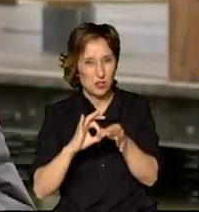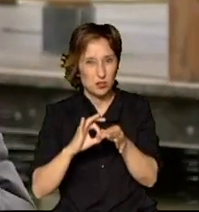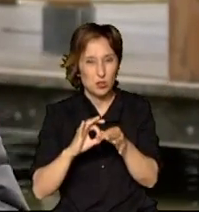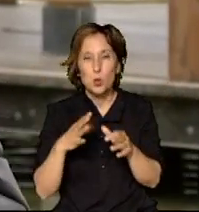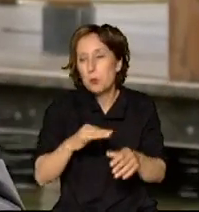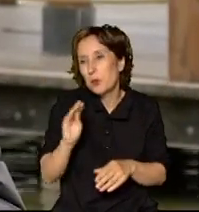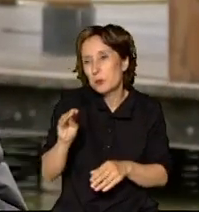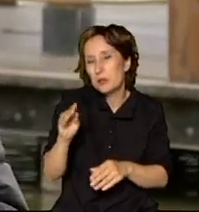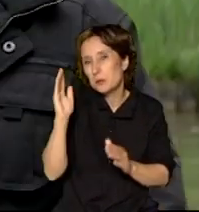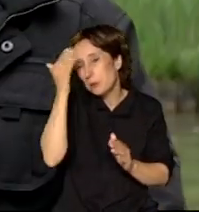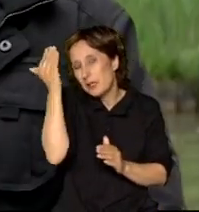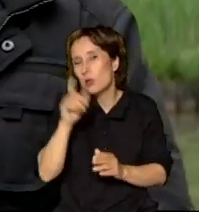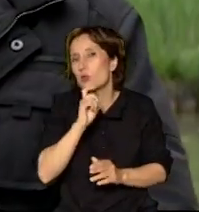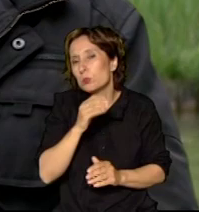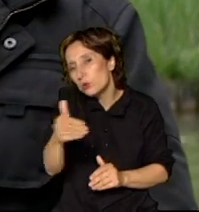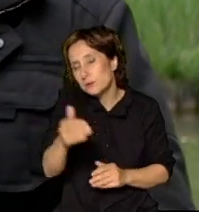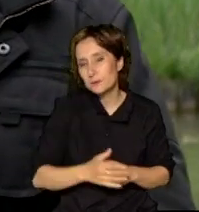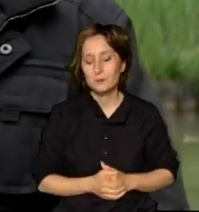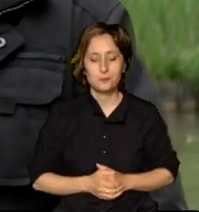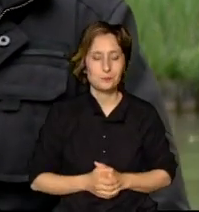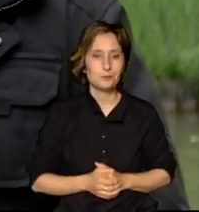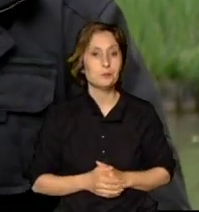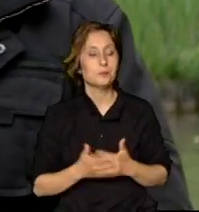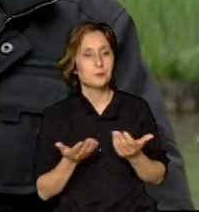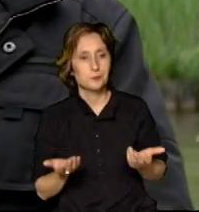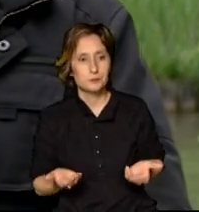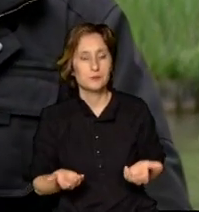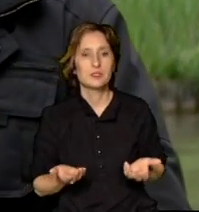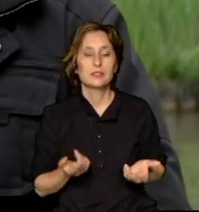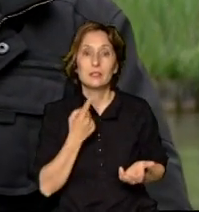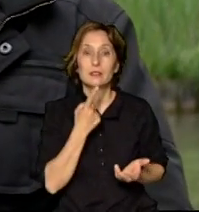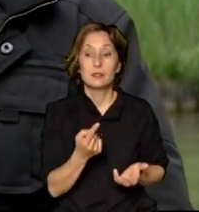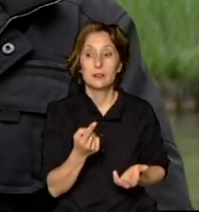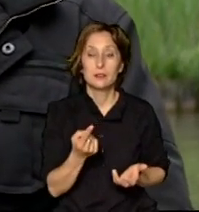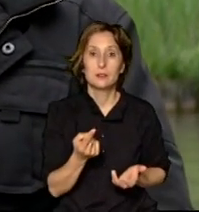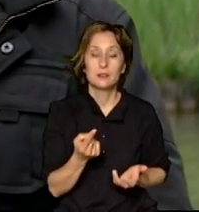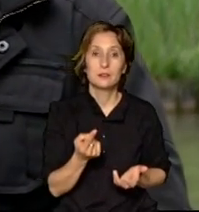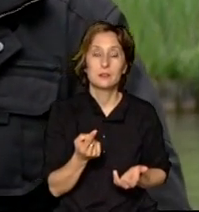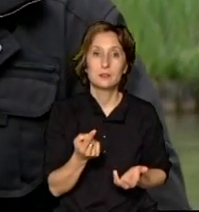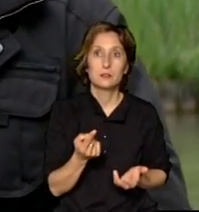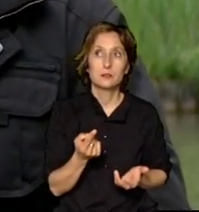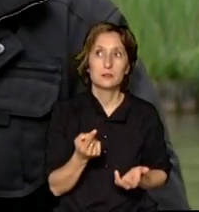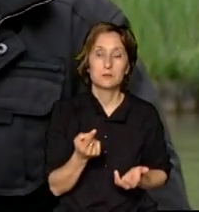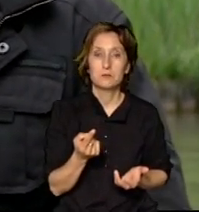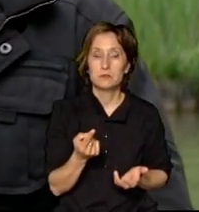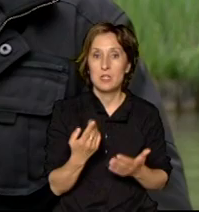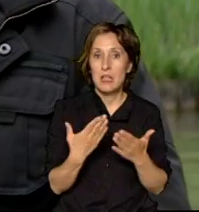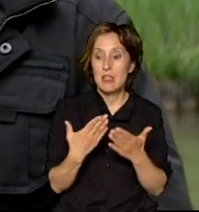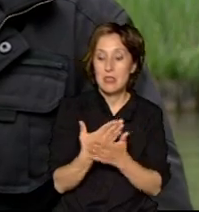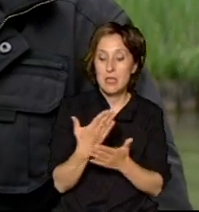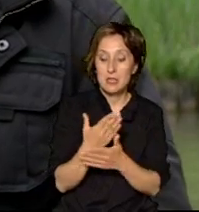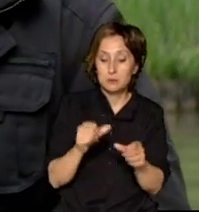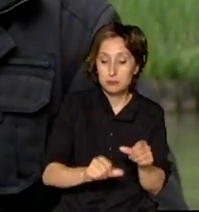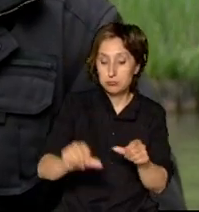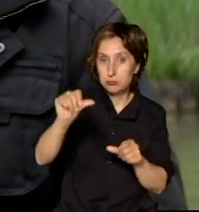preguntar cómo va a ser este verano? Bueno, a ver, de entrada decir que cuando nos vamos más allá de unos pocos días,